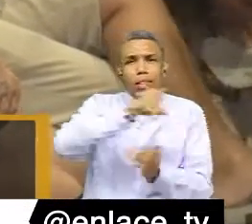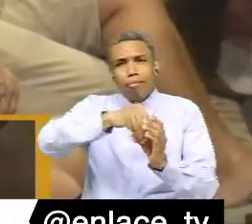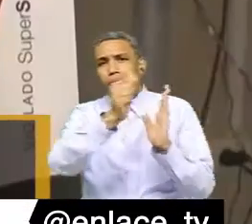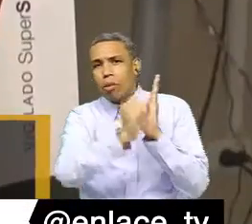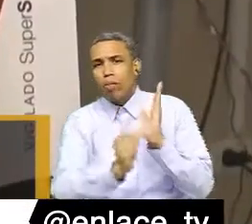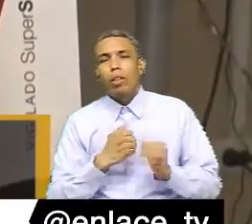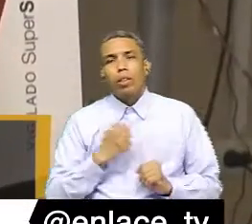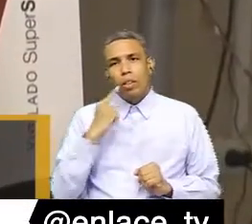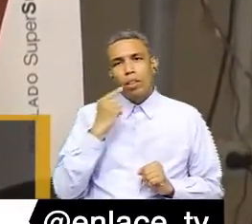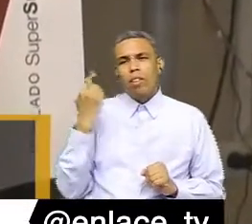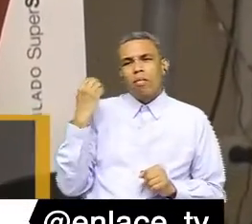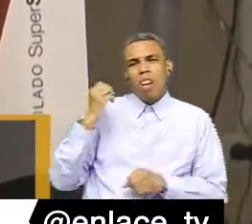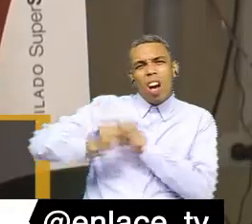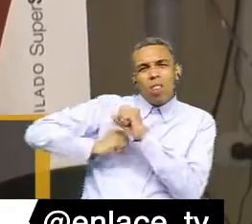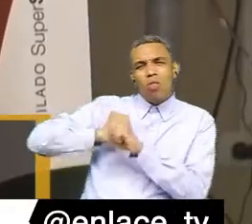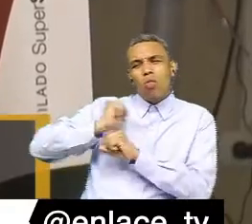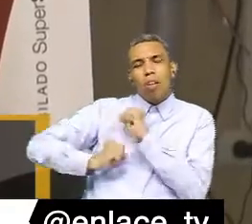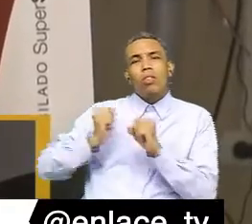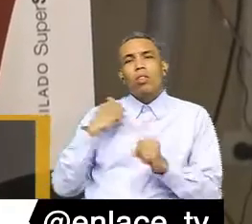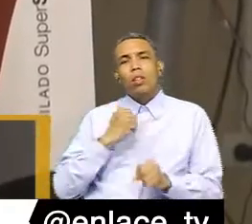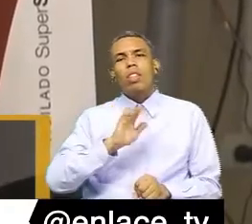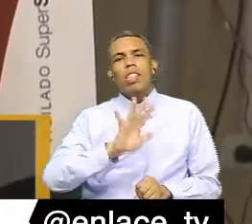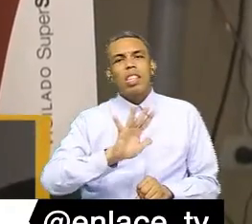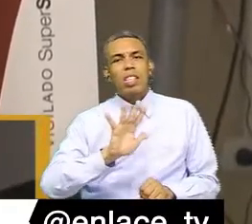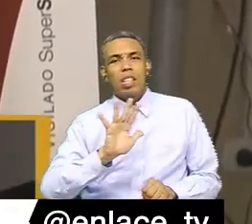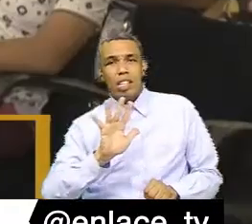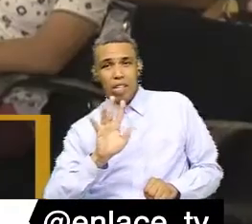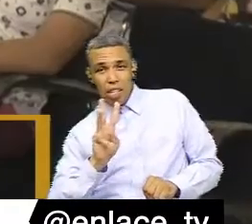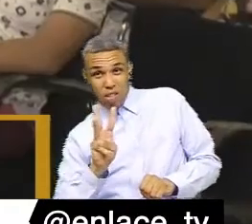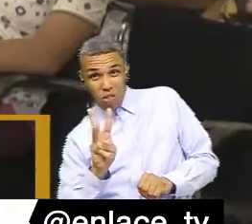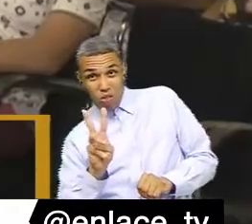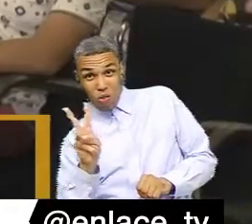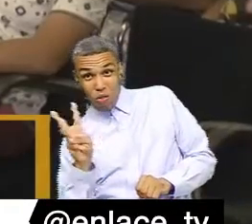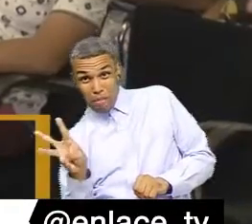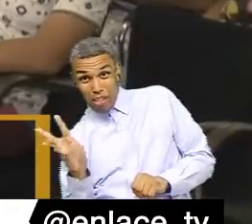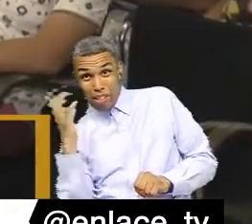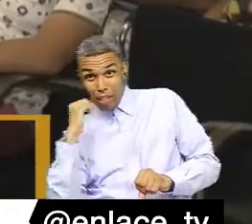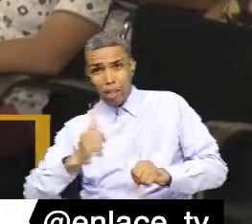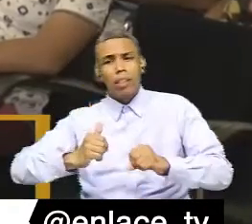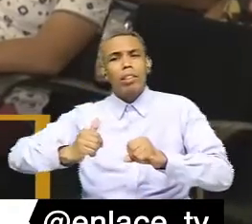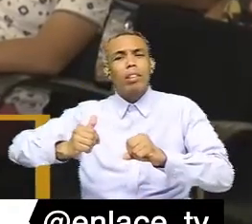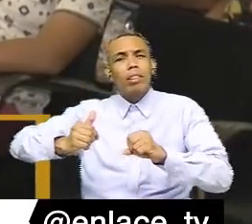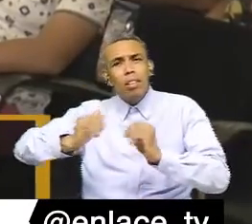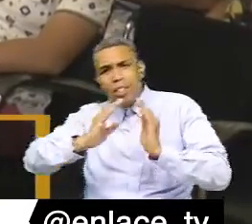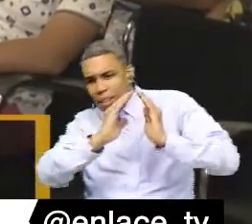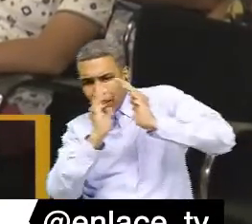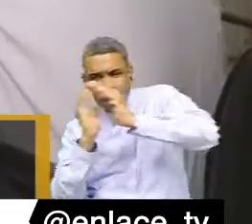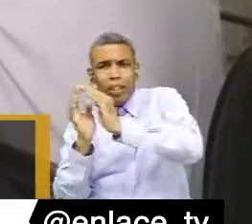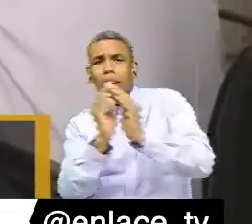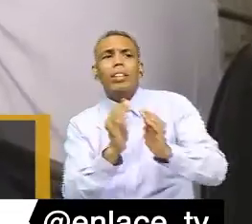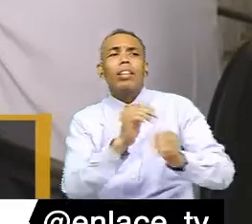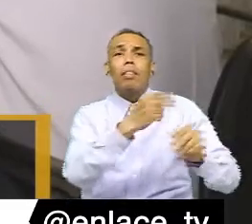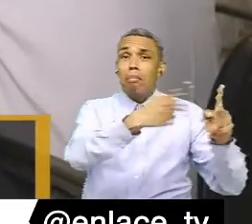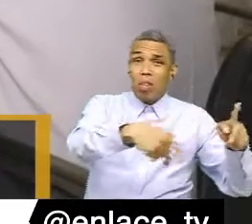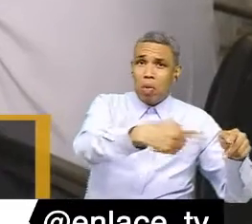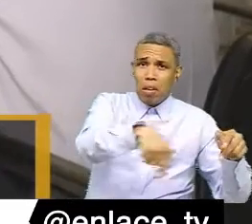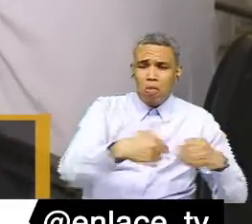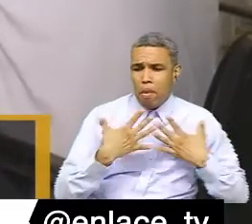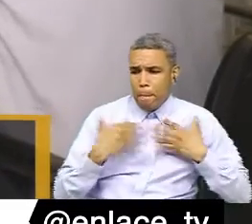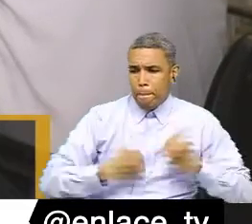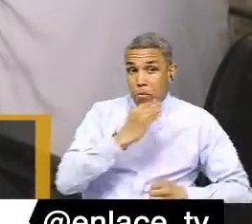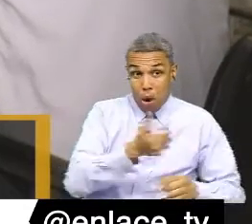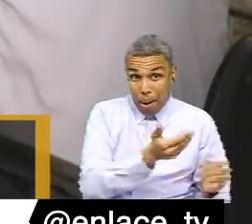523 subsidios que han tenido una inversión de 5 mil 830 millones de pesos contribuyendo así a la satisfacción de los